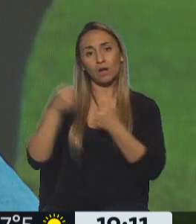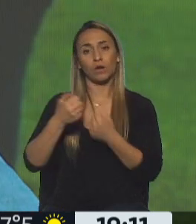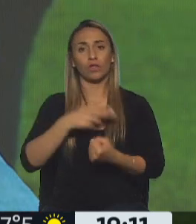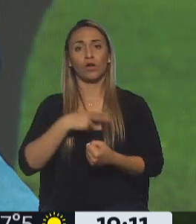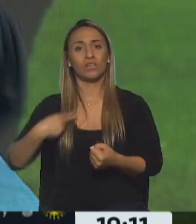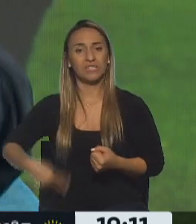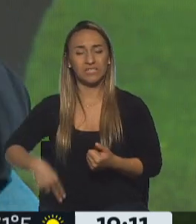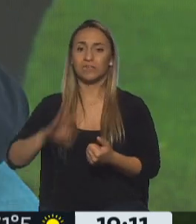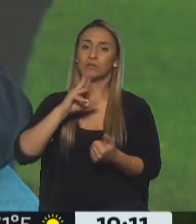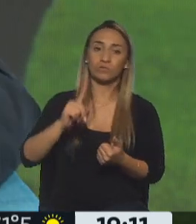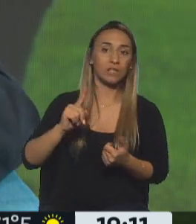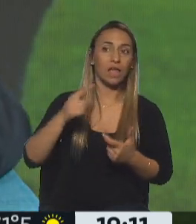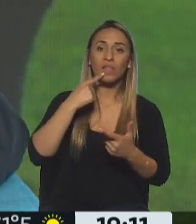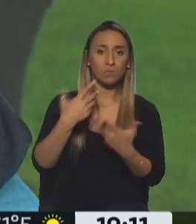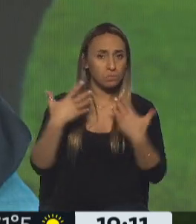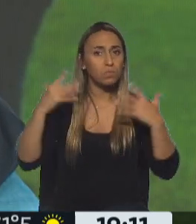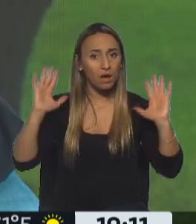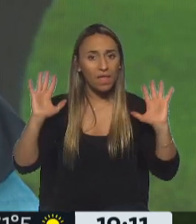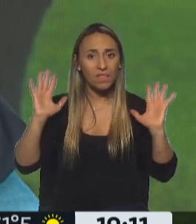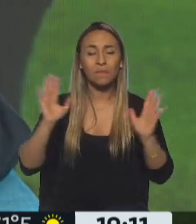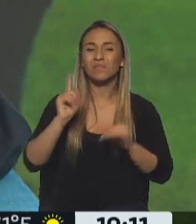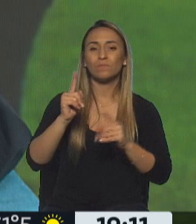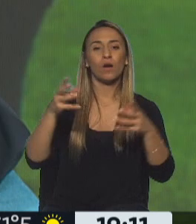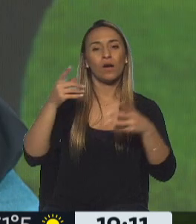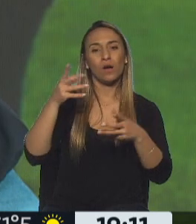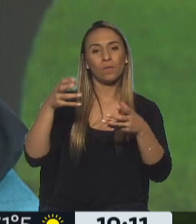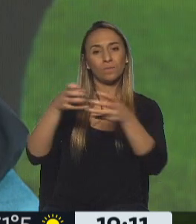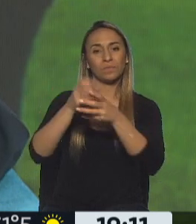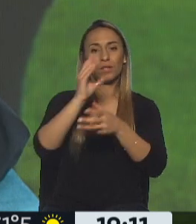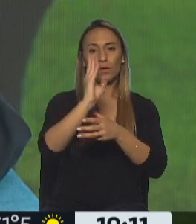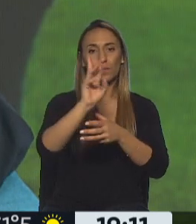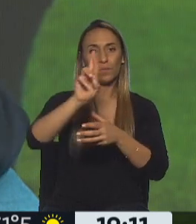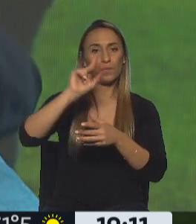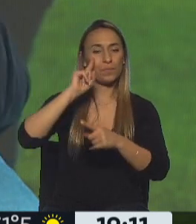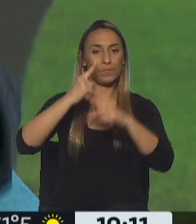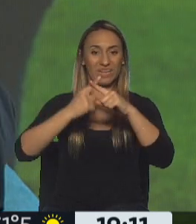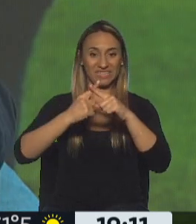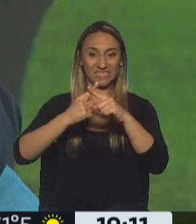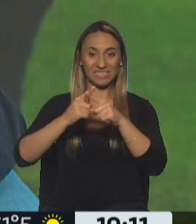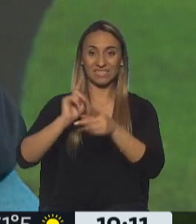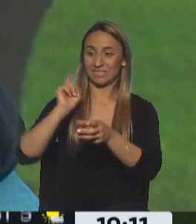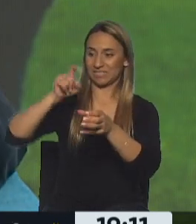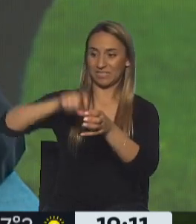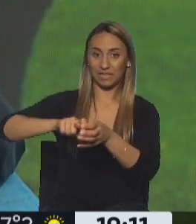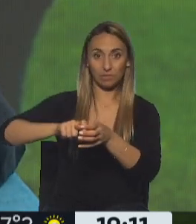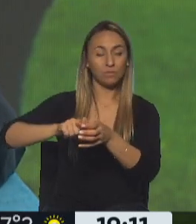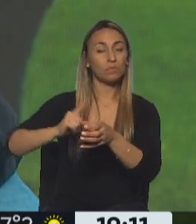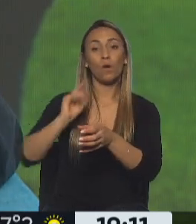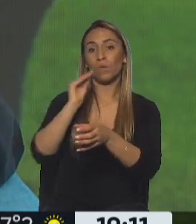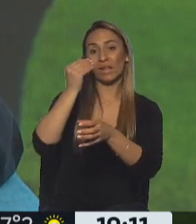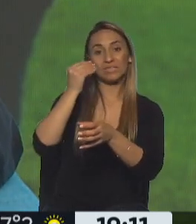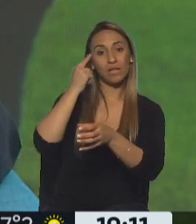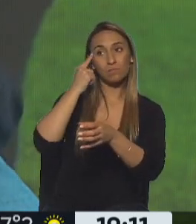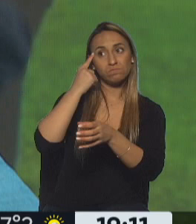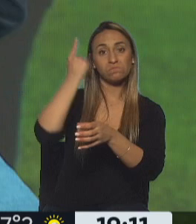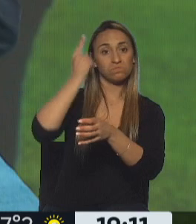de multipolaridad, la idea de BRICS. Creo que el BRICS como creación impulsada por Brasil fue una herramienta muy